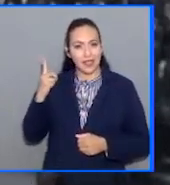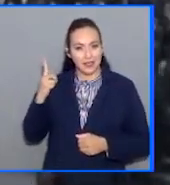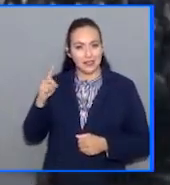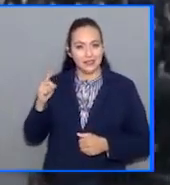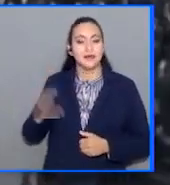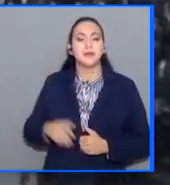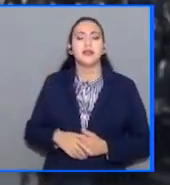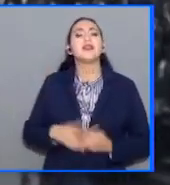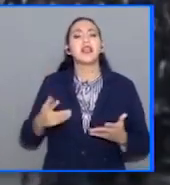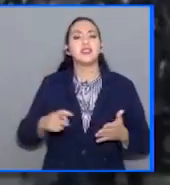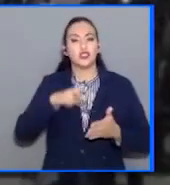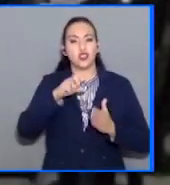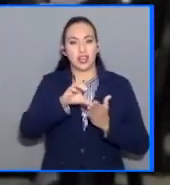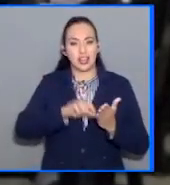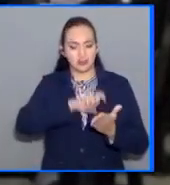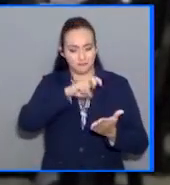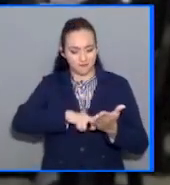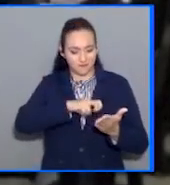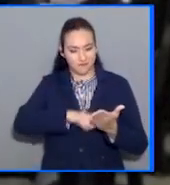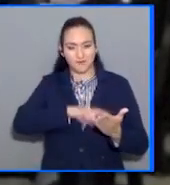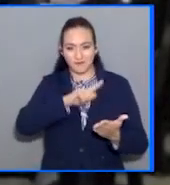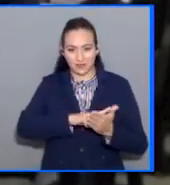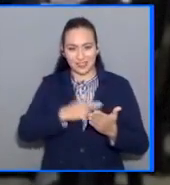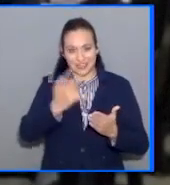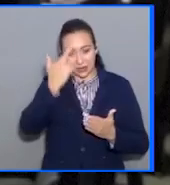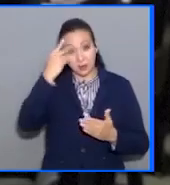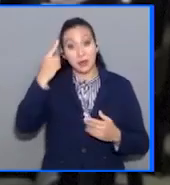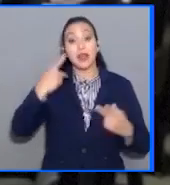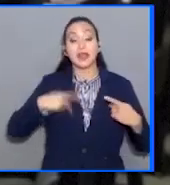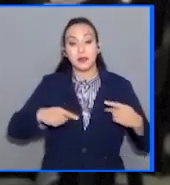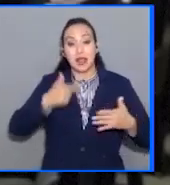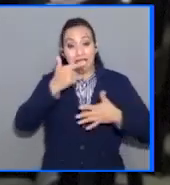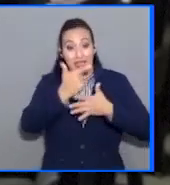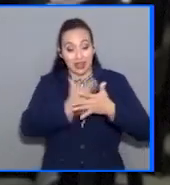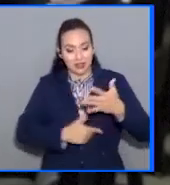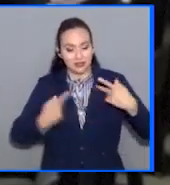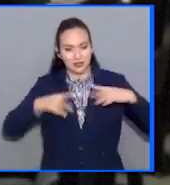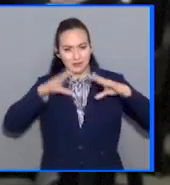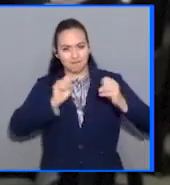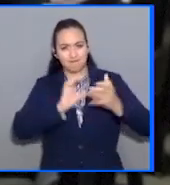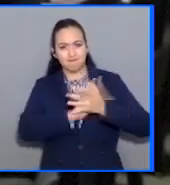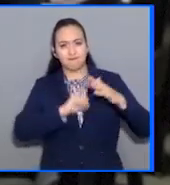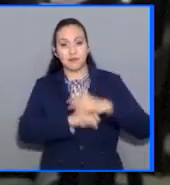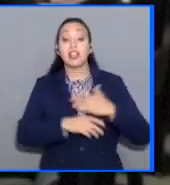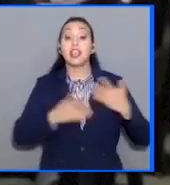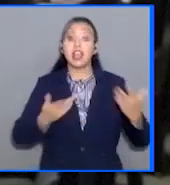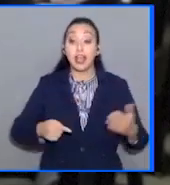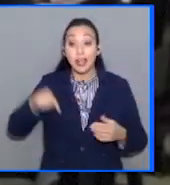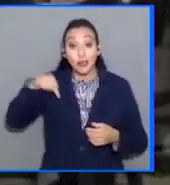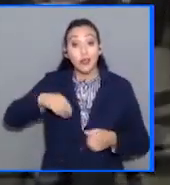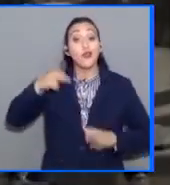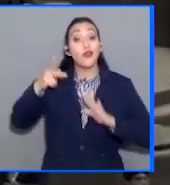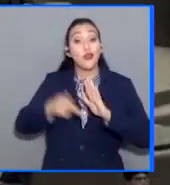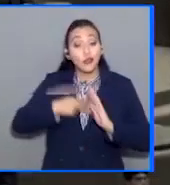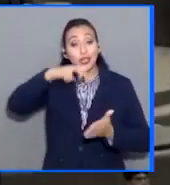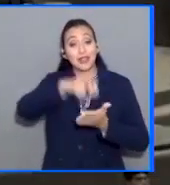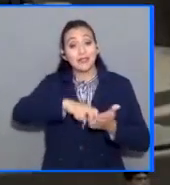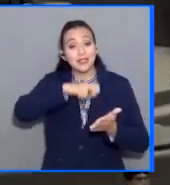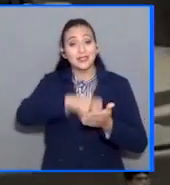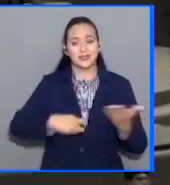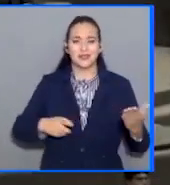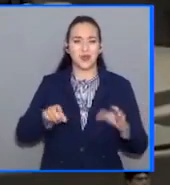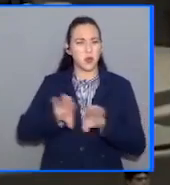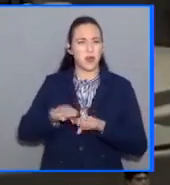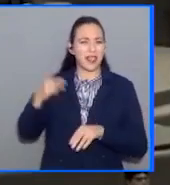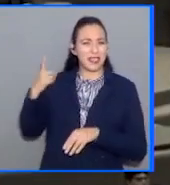Constitución en materia de prisión preventiva oficiosa, y ahora se volvió a hacer otra modificación en la